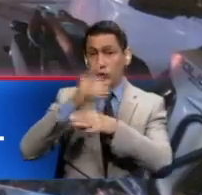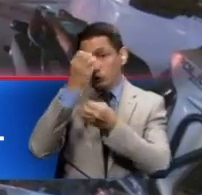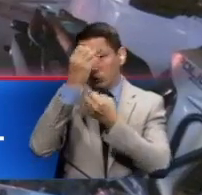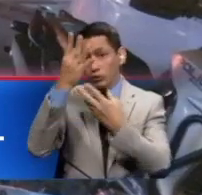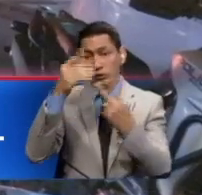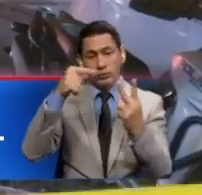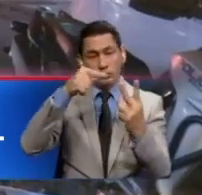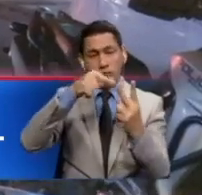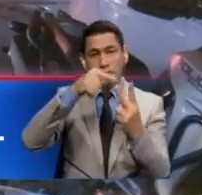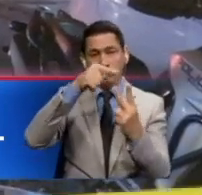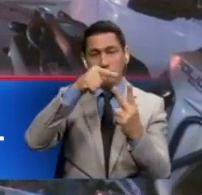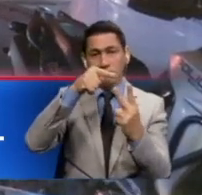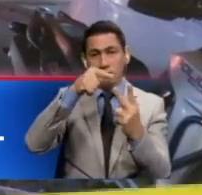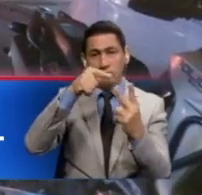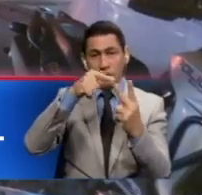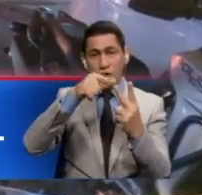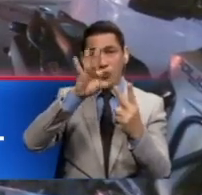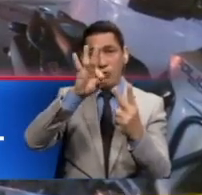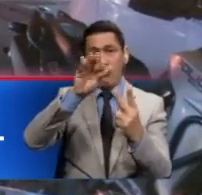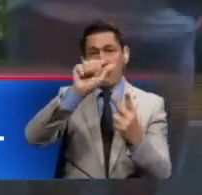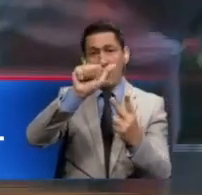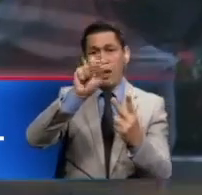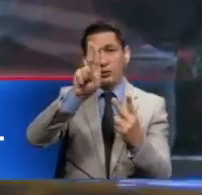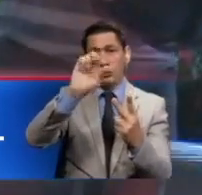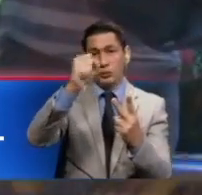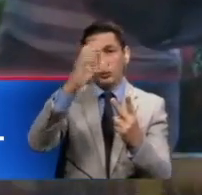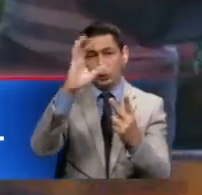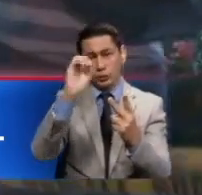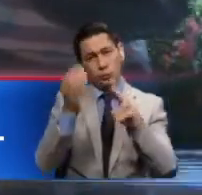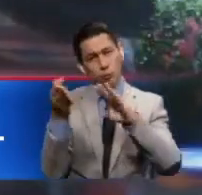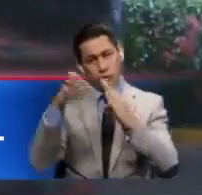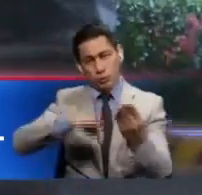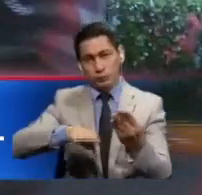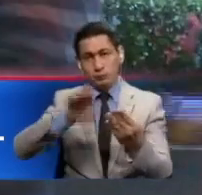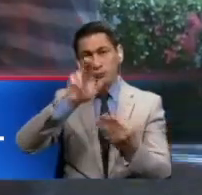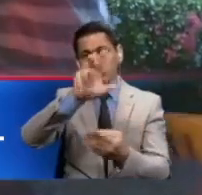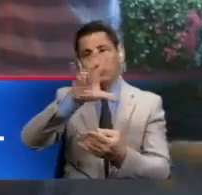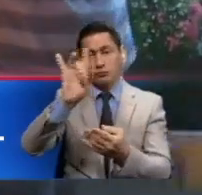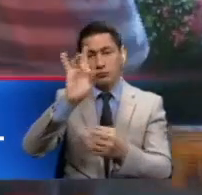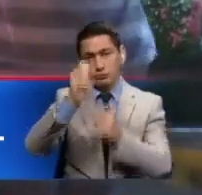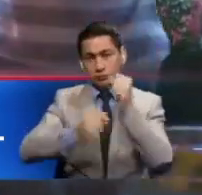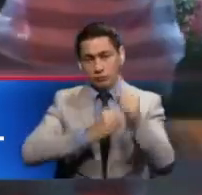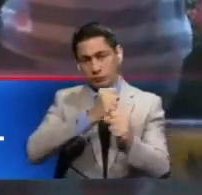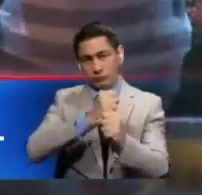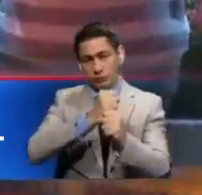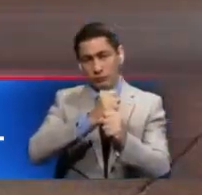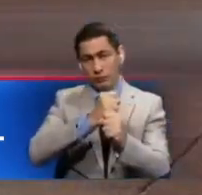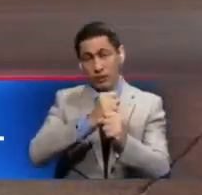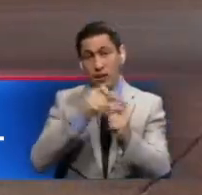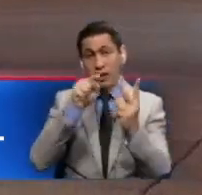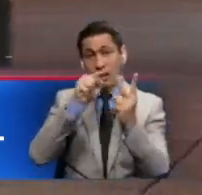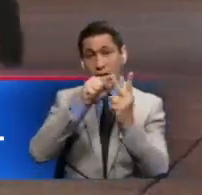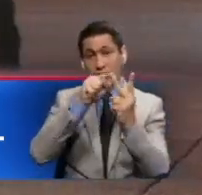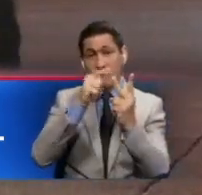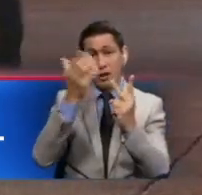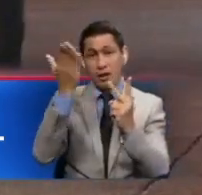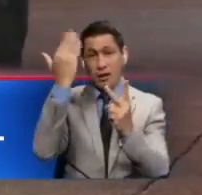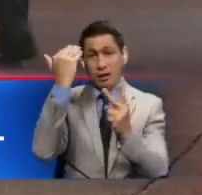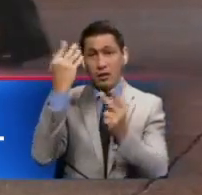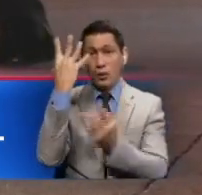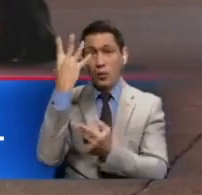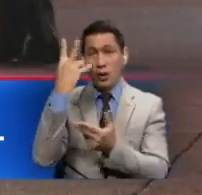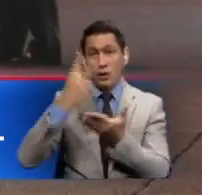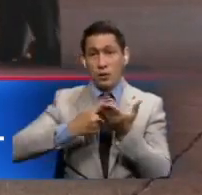confirmaron el fallecimiento de Fausto Francisco Aparicio Vera, de 38 años, quien registraba 4